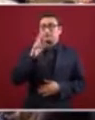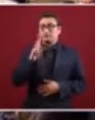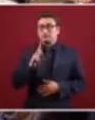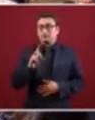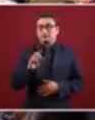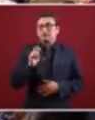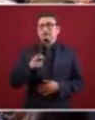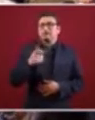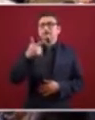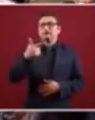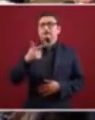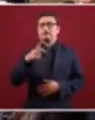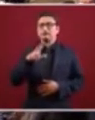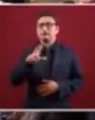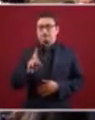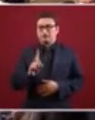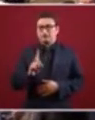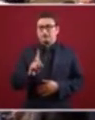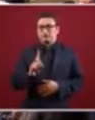7:30,